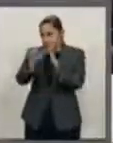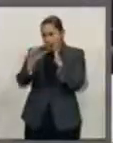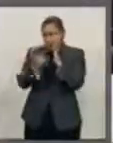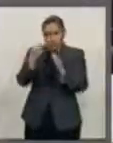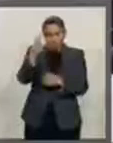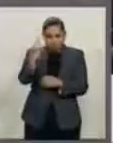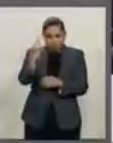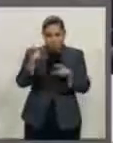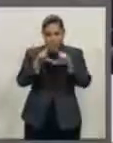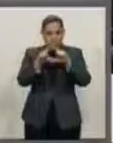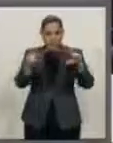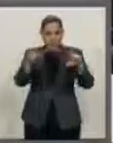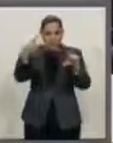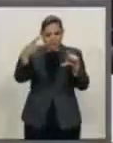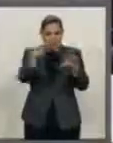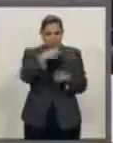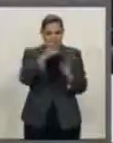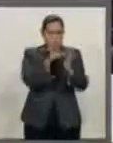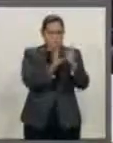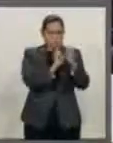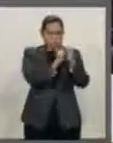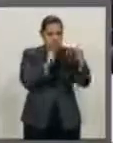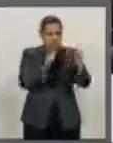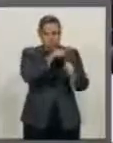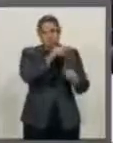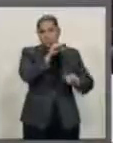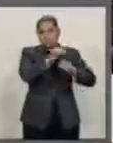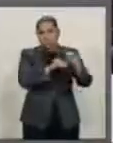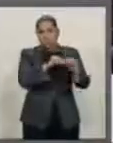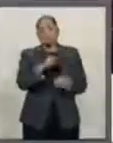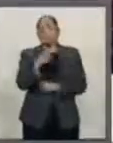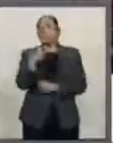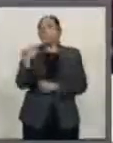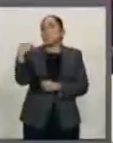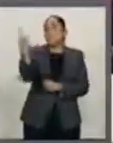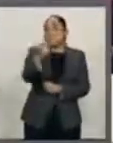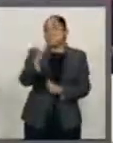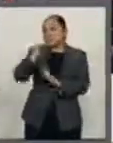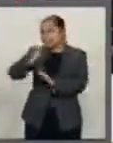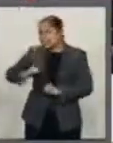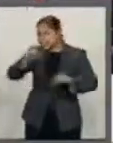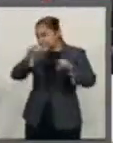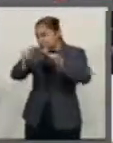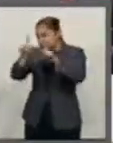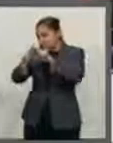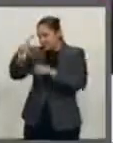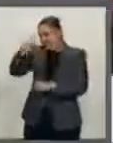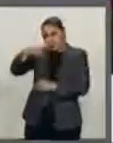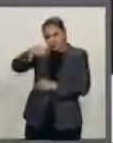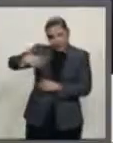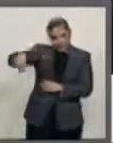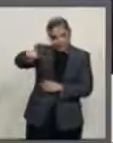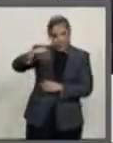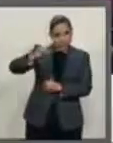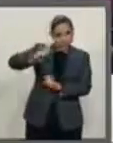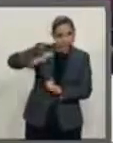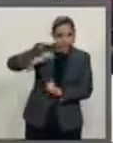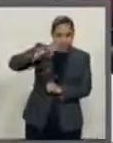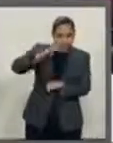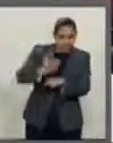la Constitución establece que todas las autoridades en el ámbito de su competencia tienen la obligación